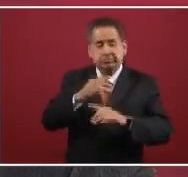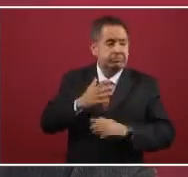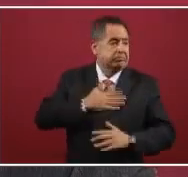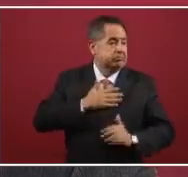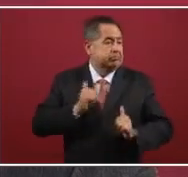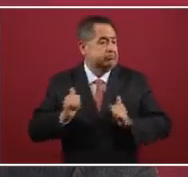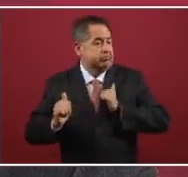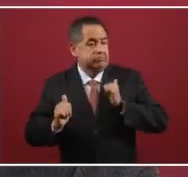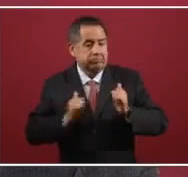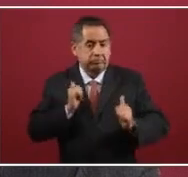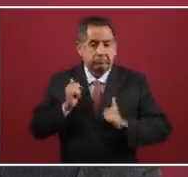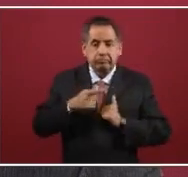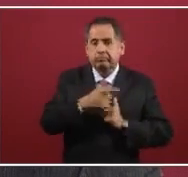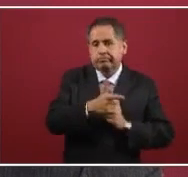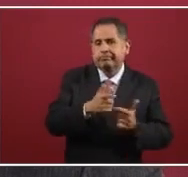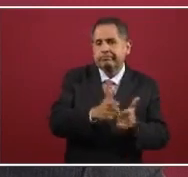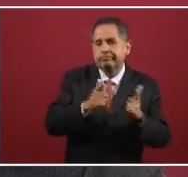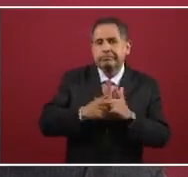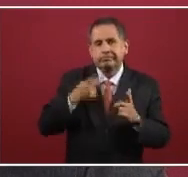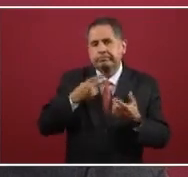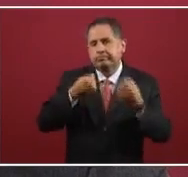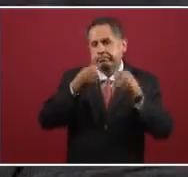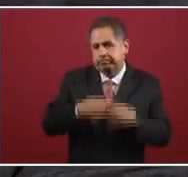principios, el